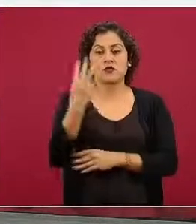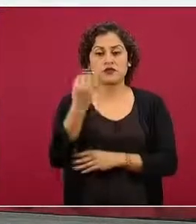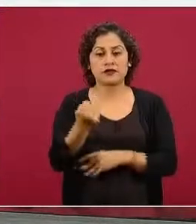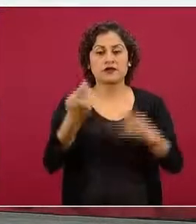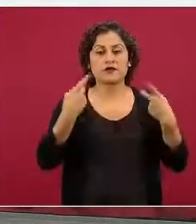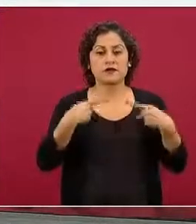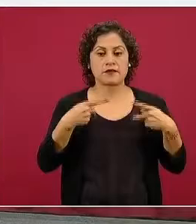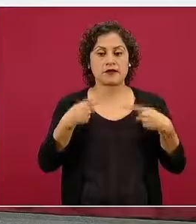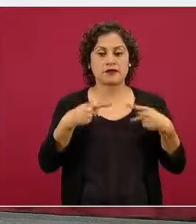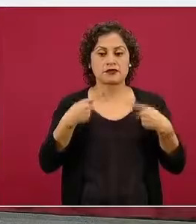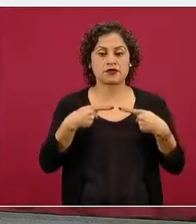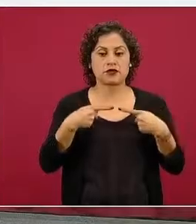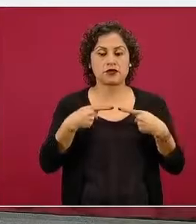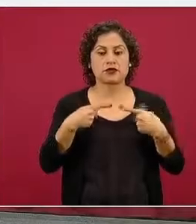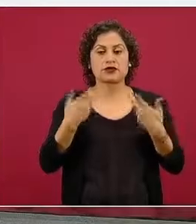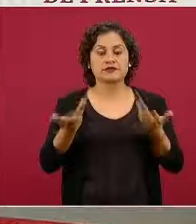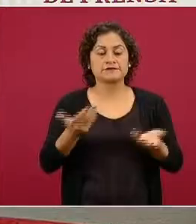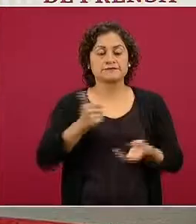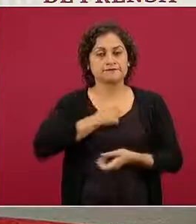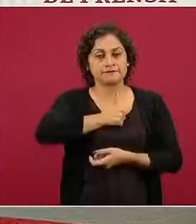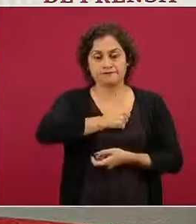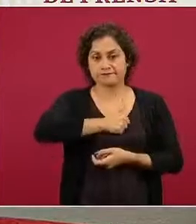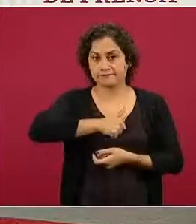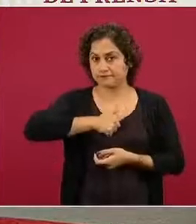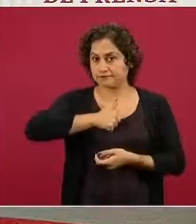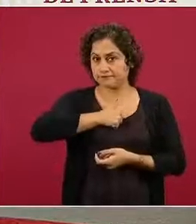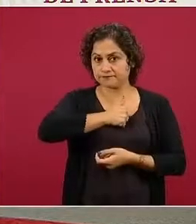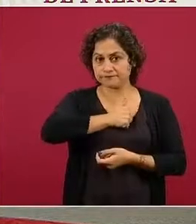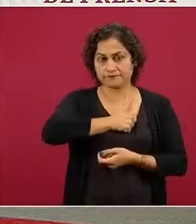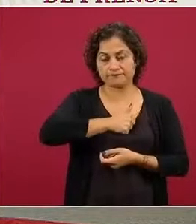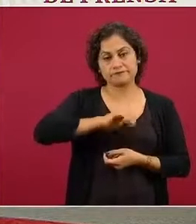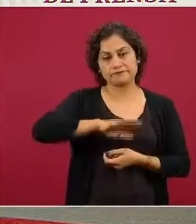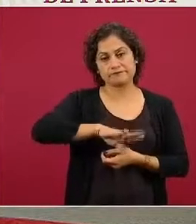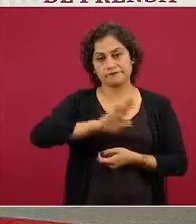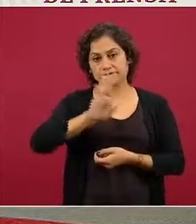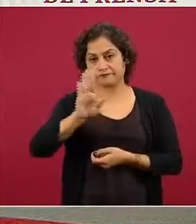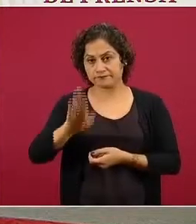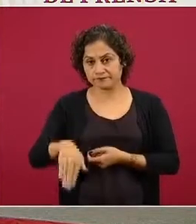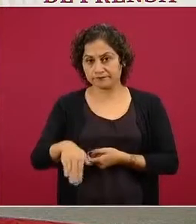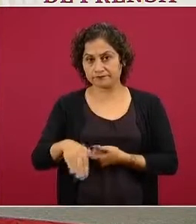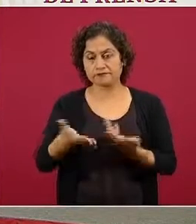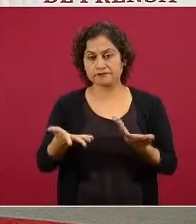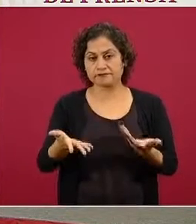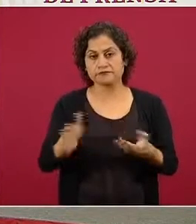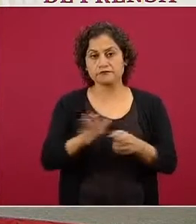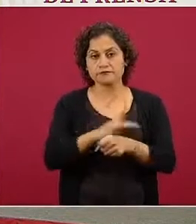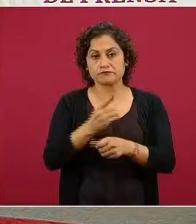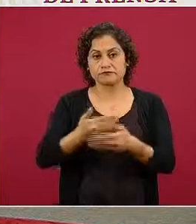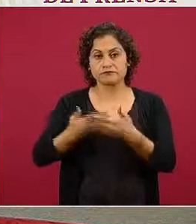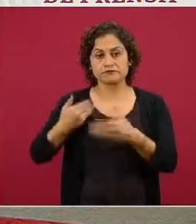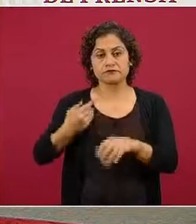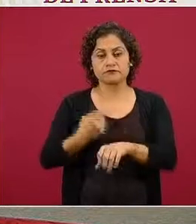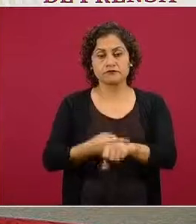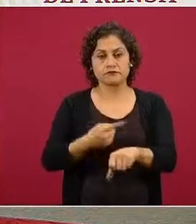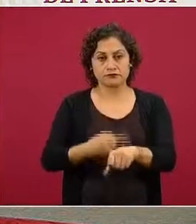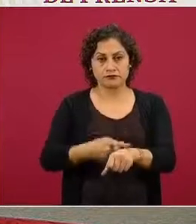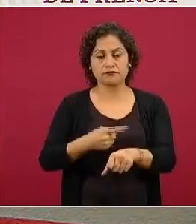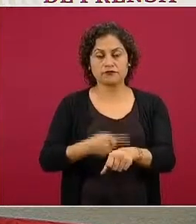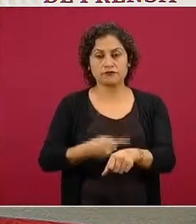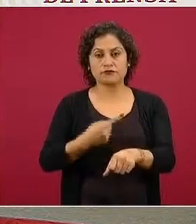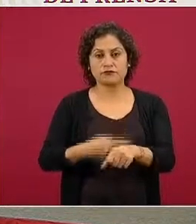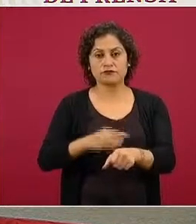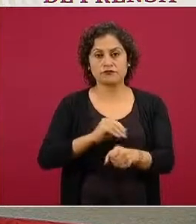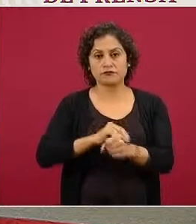105.459 personas que desafortunadamente, lamentablemente, han perdido la vida a causa del virus SARS-CoV-2 y